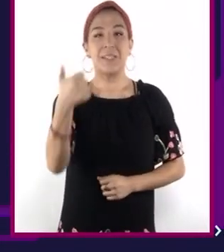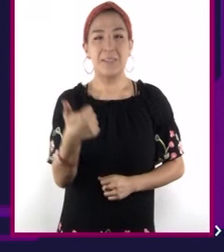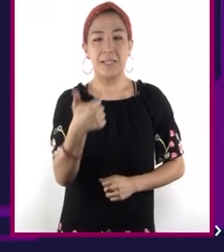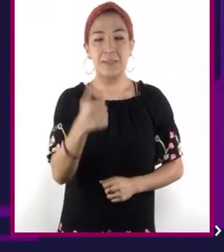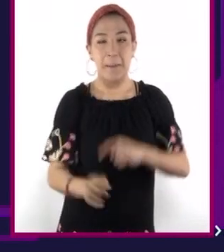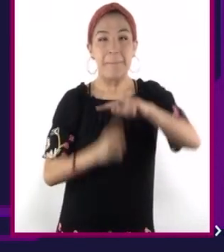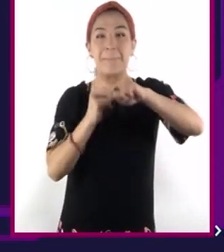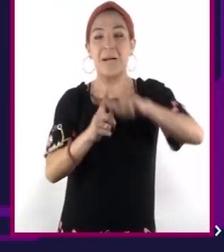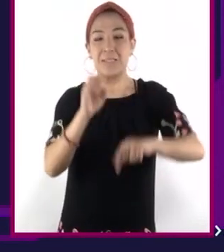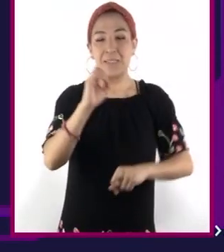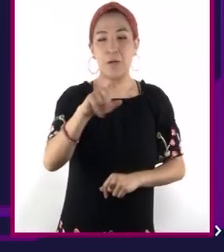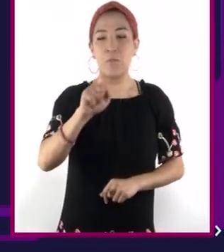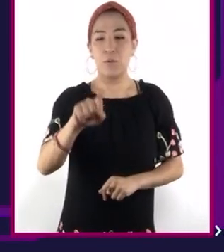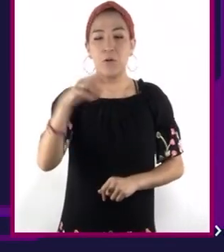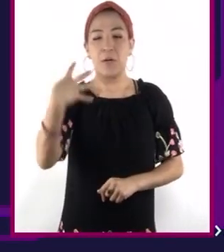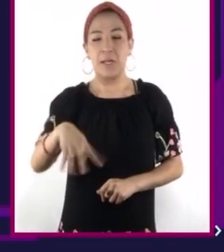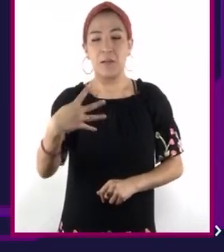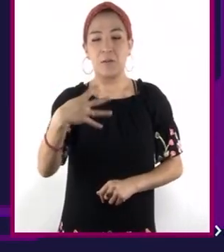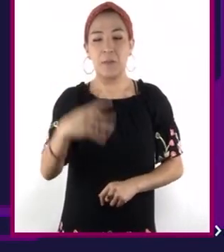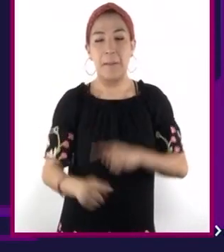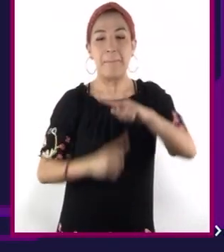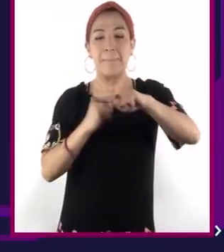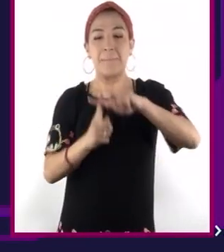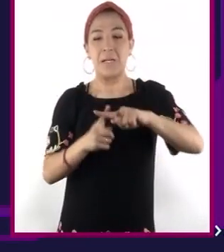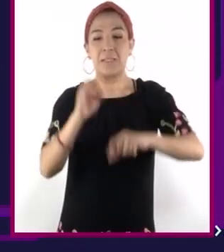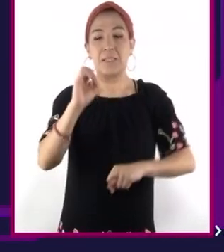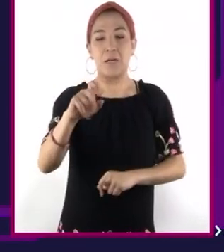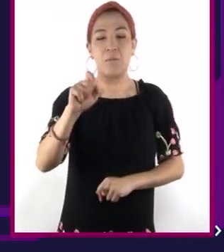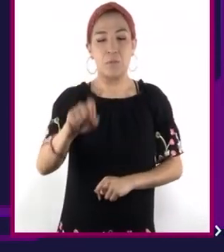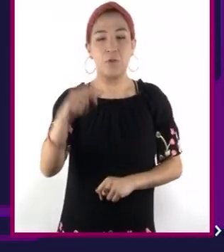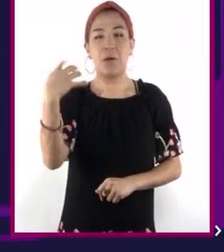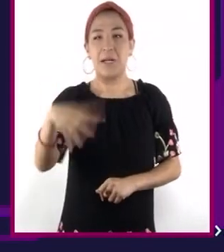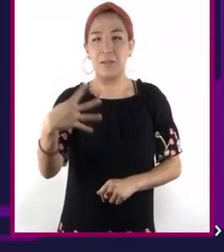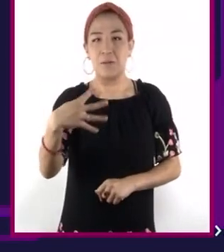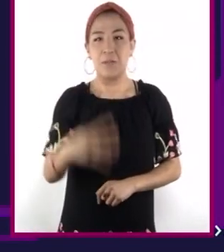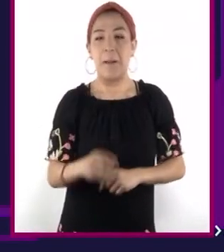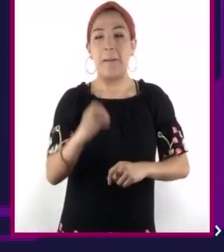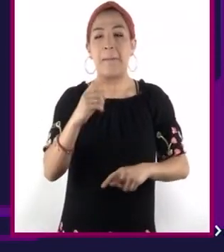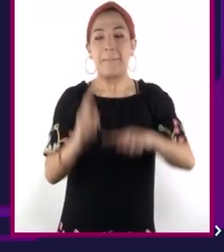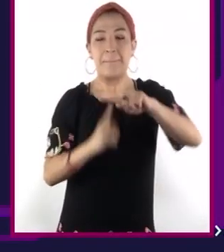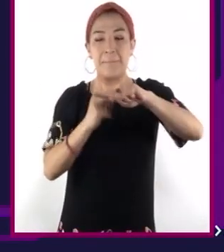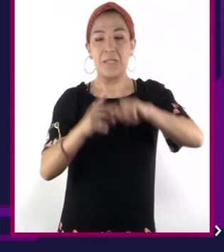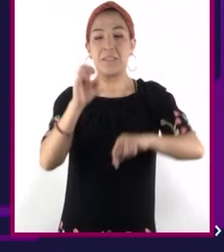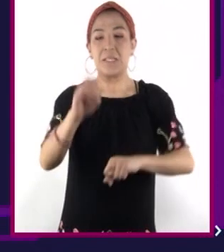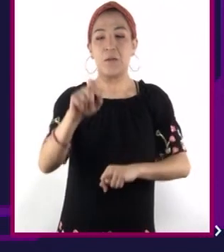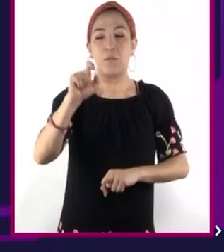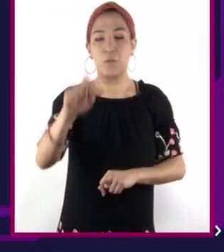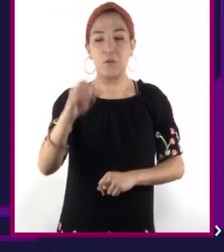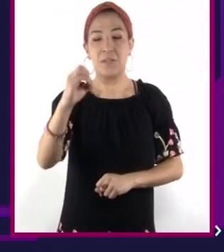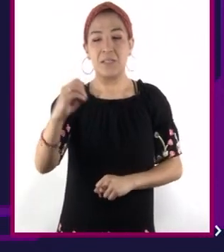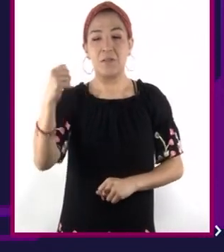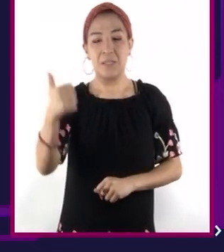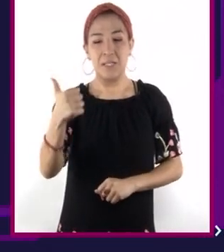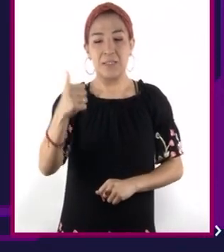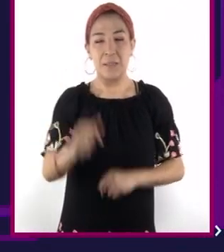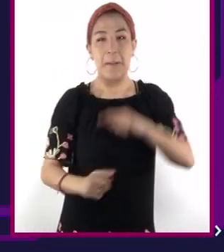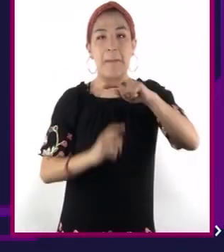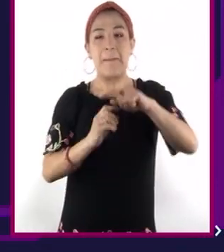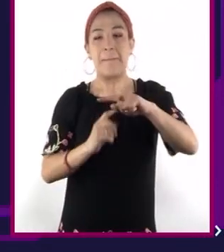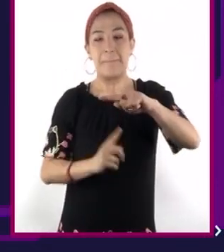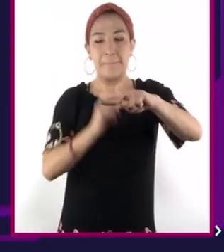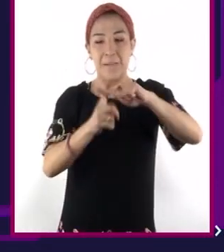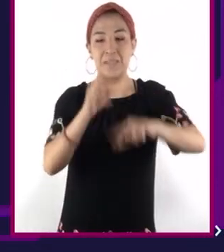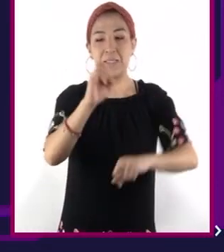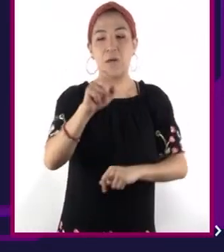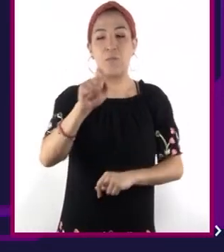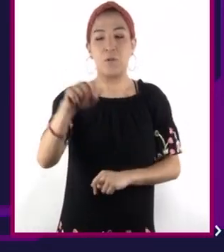más 0.14 más 0.14 más 0.06 más